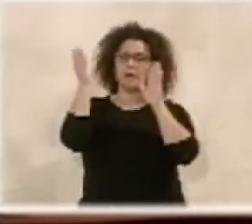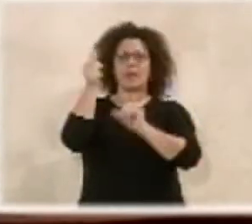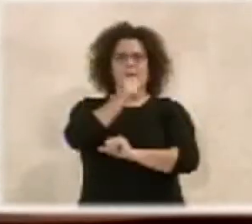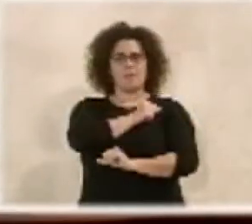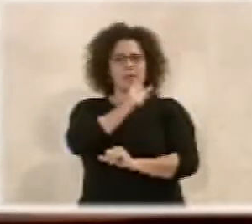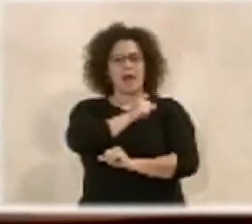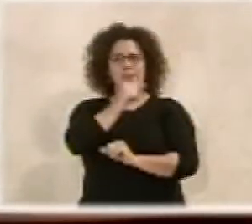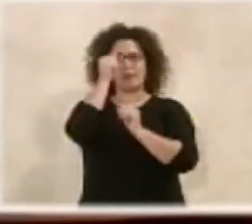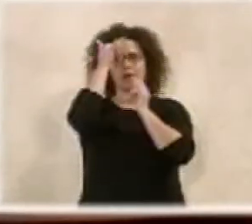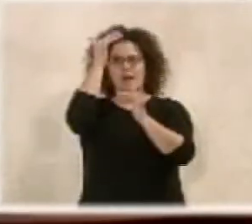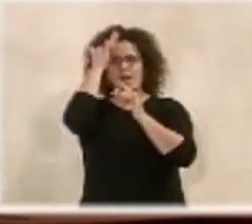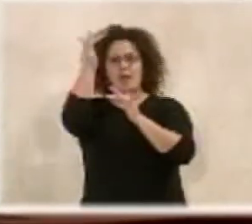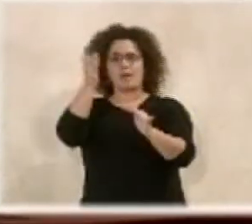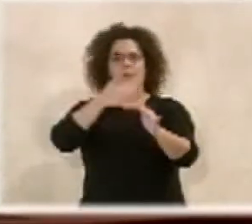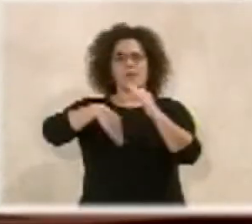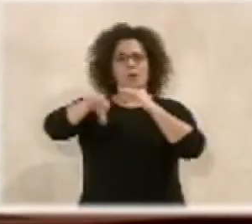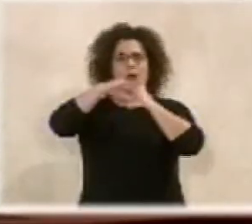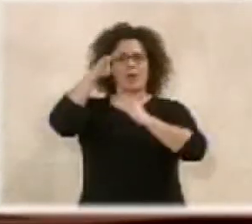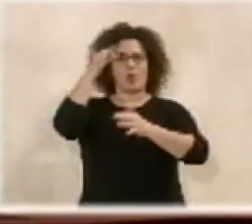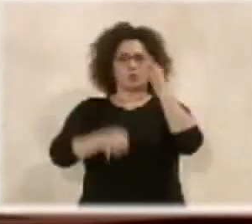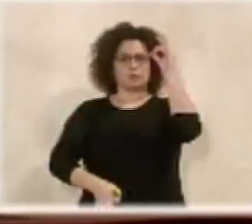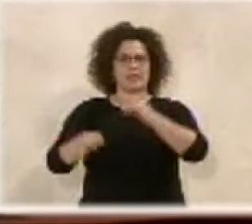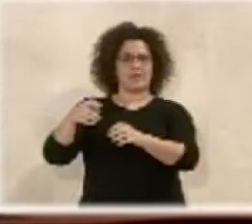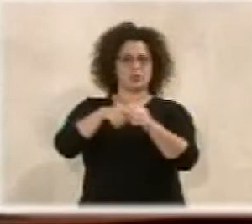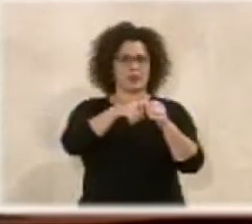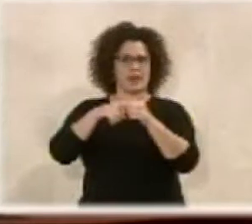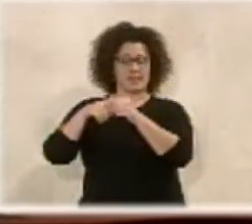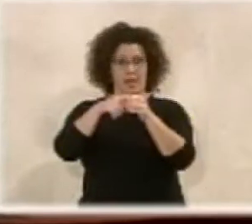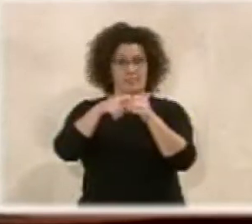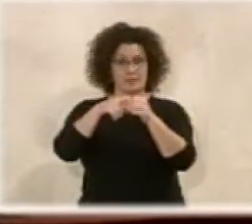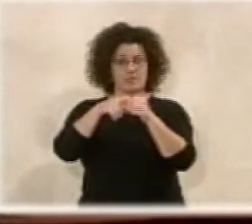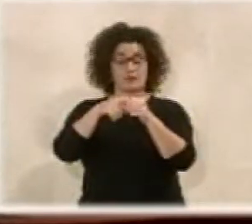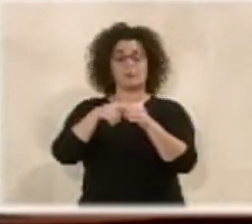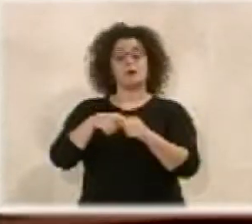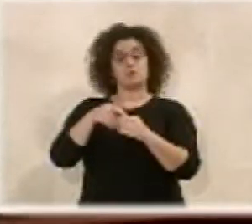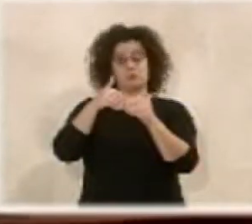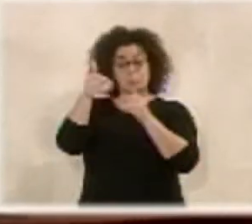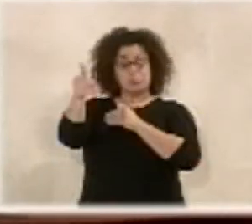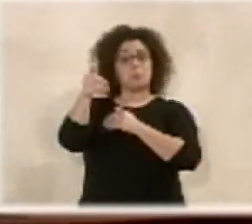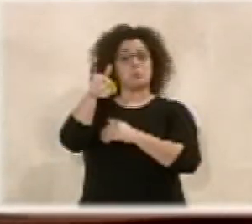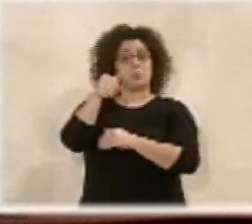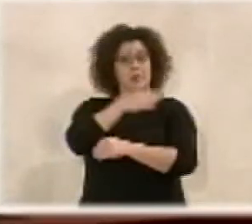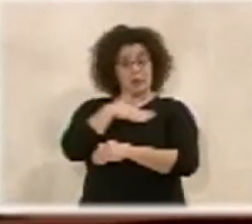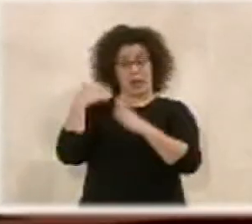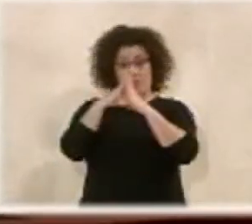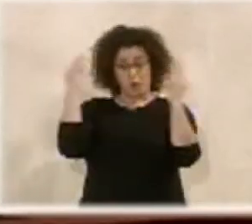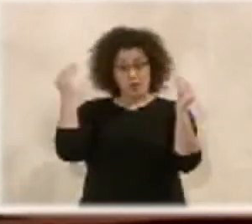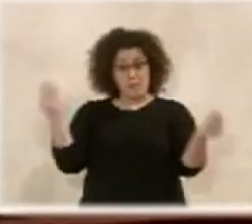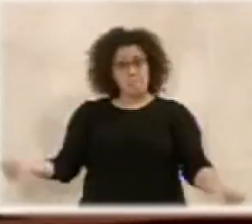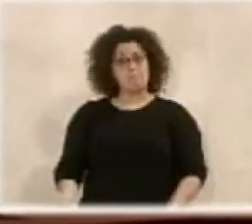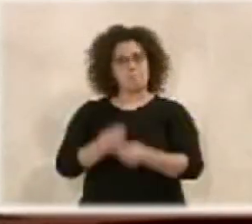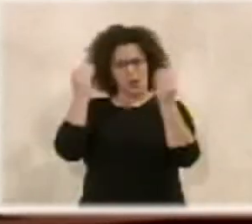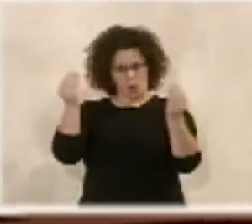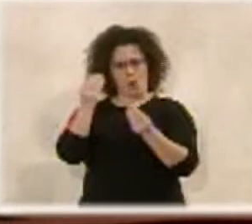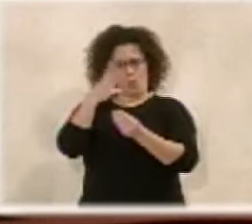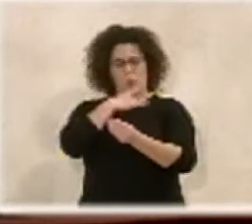basada en las ideas de igualdad, justicia y solidaridad y que, teniendo el progreso de nuestro pueblo como meta, fuera capaz de